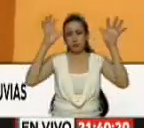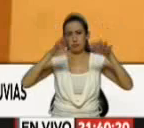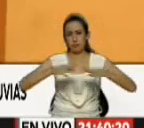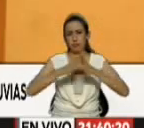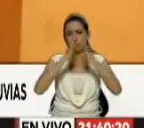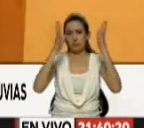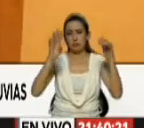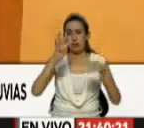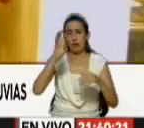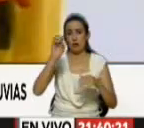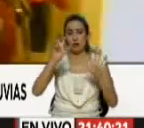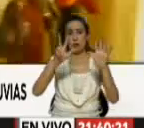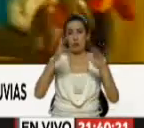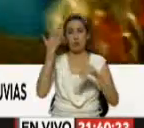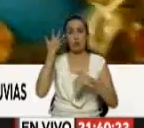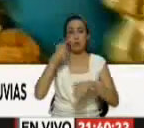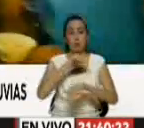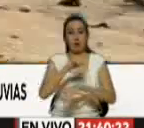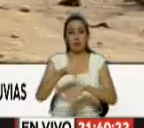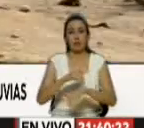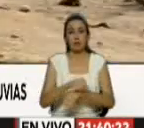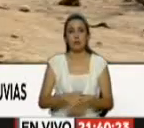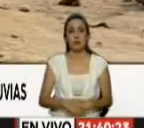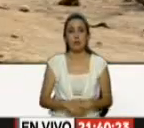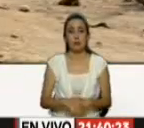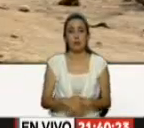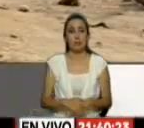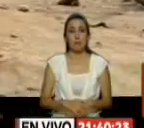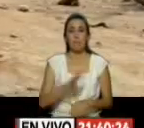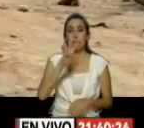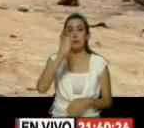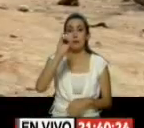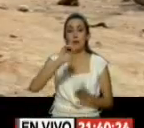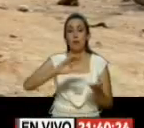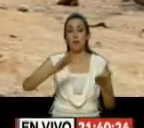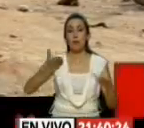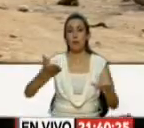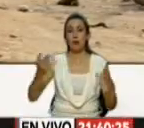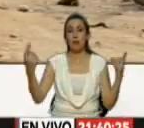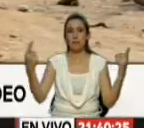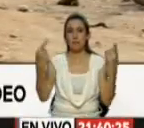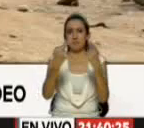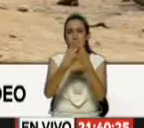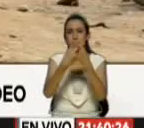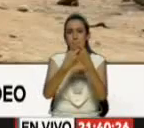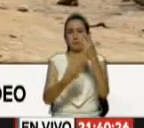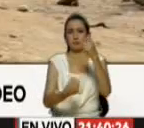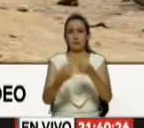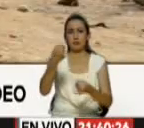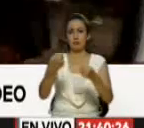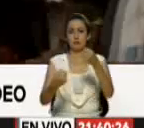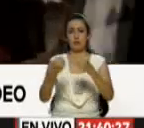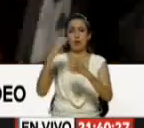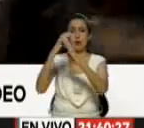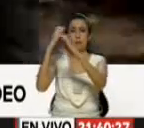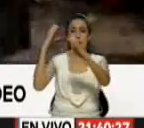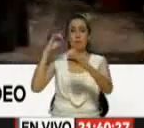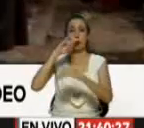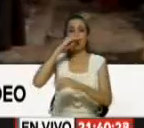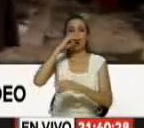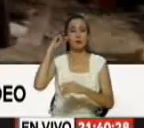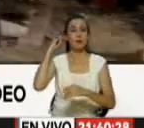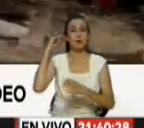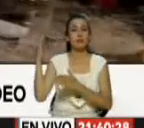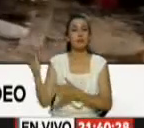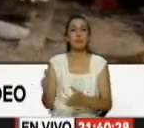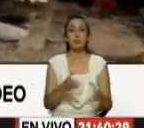durante más de 48 horas. 40 muertos deja un ataque contra un autobús que transportaba niños en la ciudad